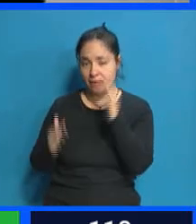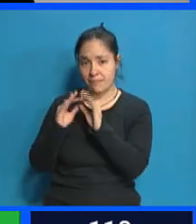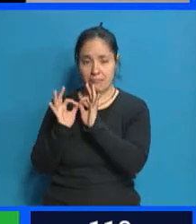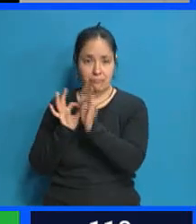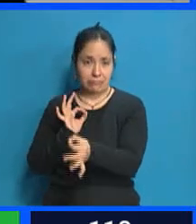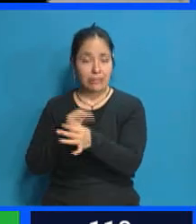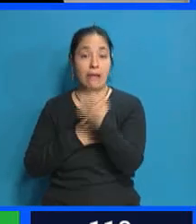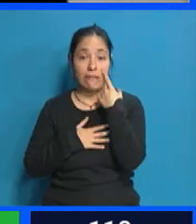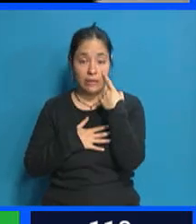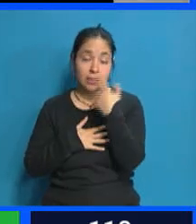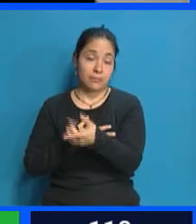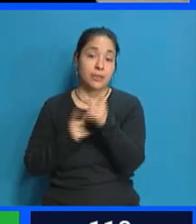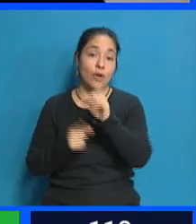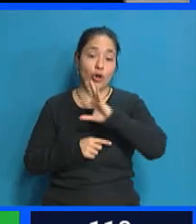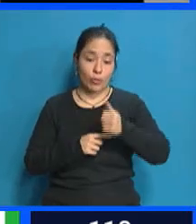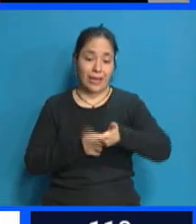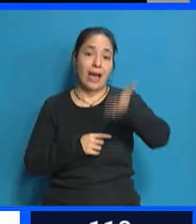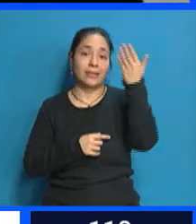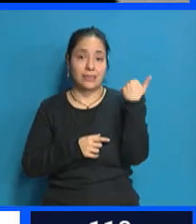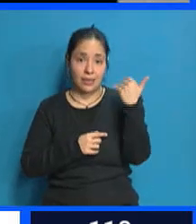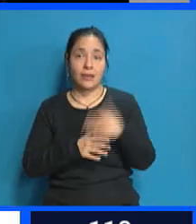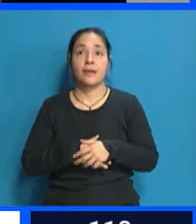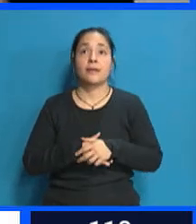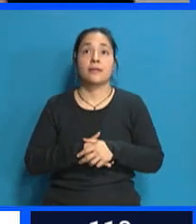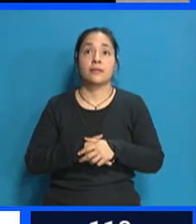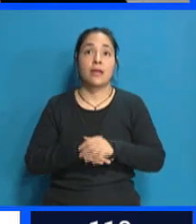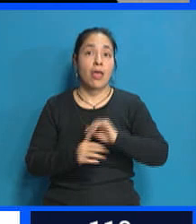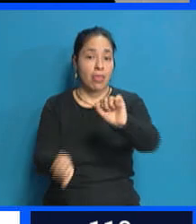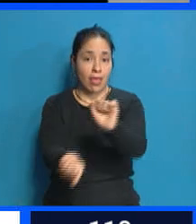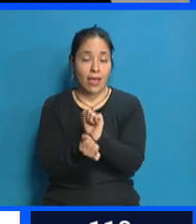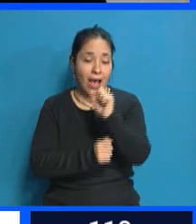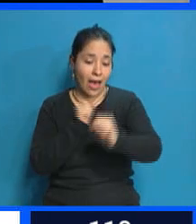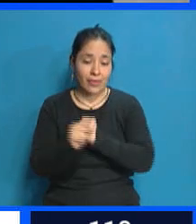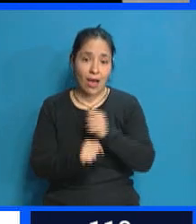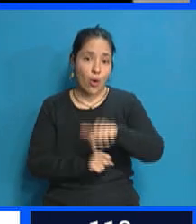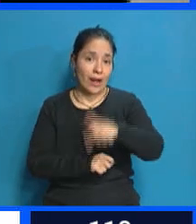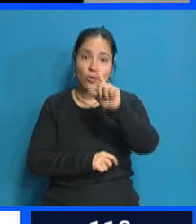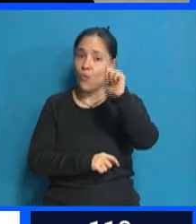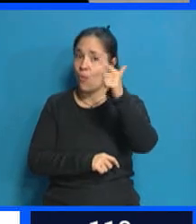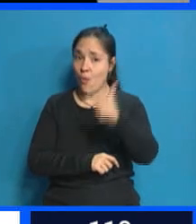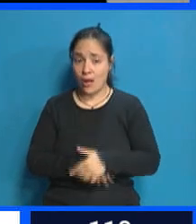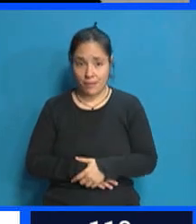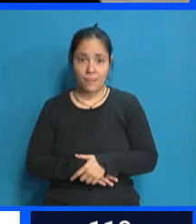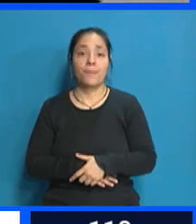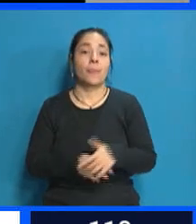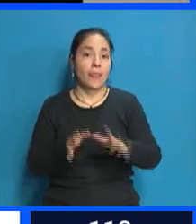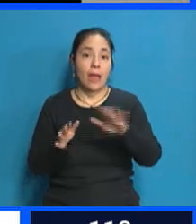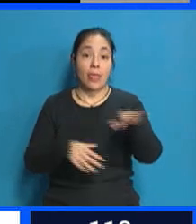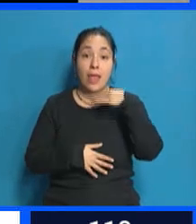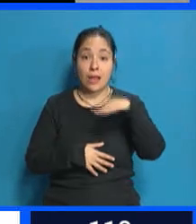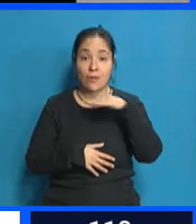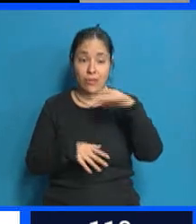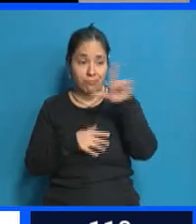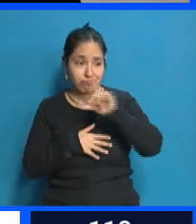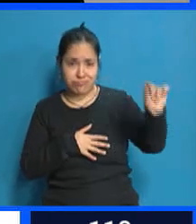donde fue este robo registrado en el día de ayer. No hay detenidos hasta el momento y, bueno, estos delincuentes que salieron